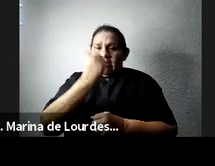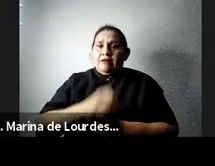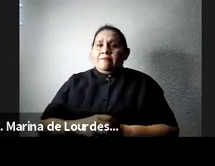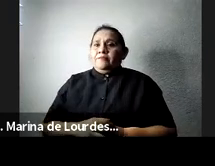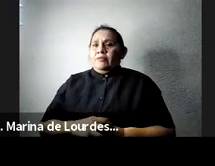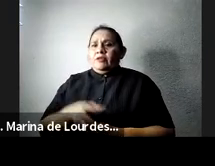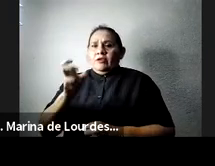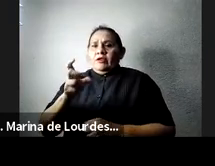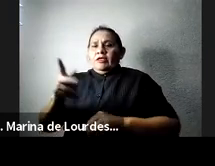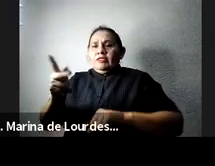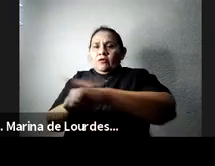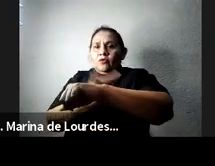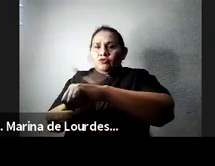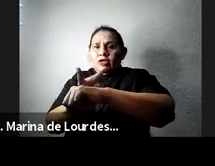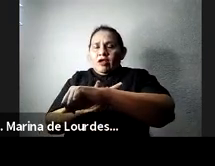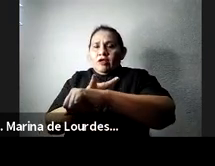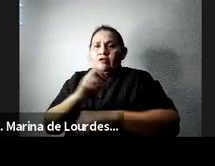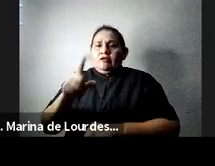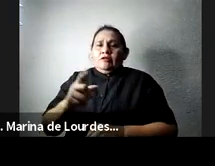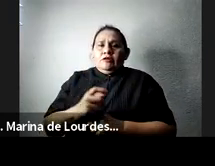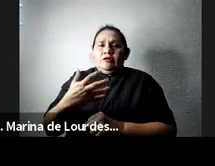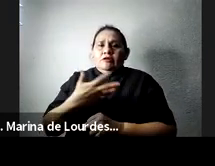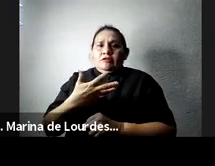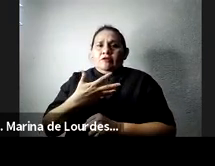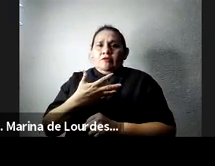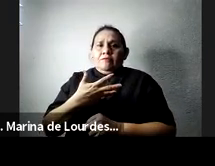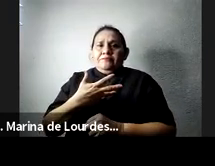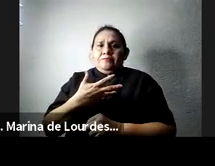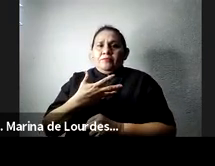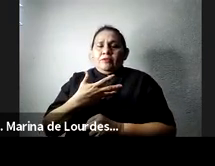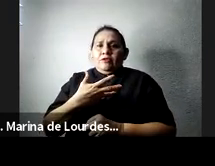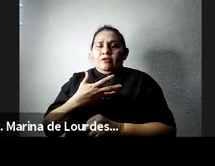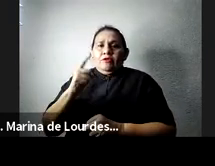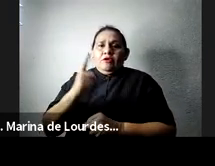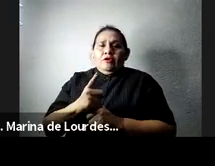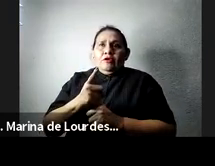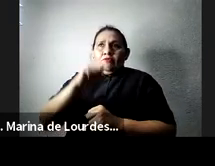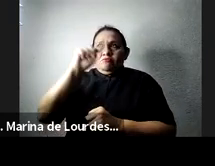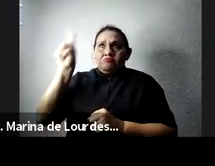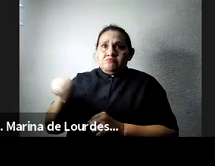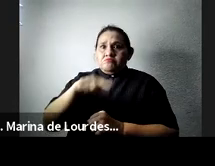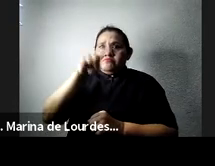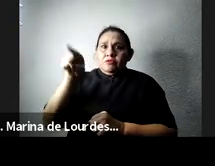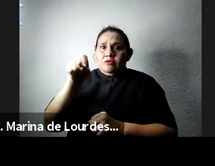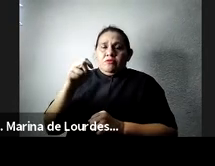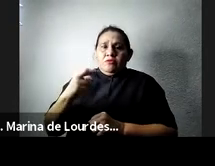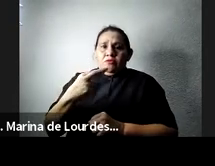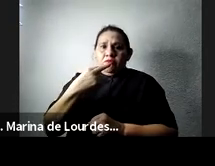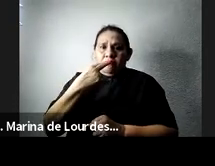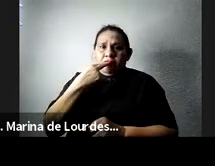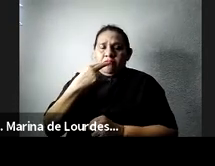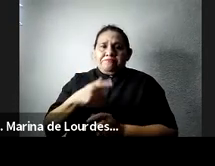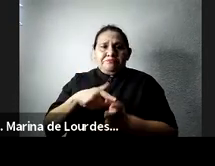este cruce, ¿no? Que tengo aquí puesto en un círculo rojo, en un óvalo rojo. La siguiente.